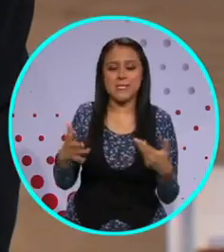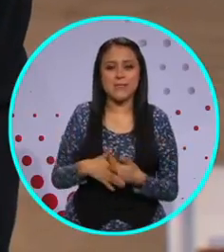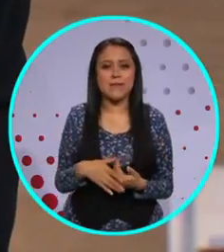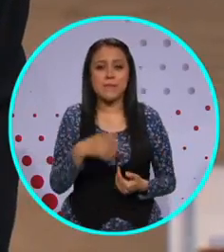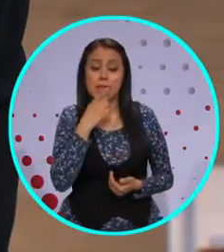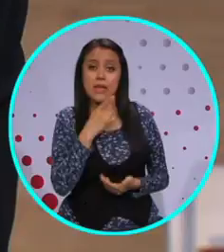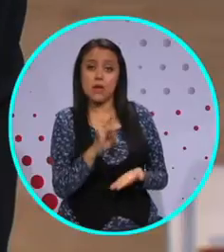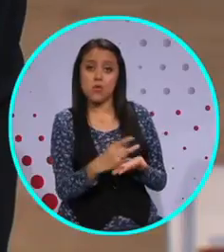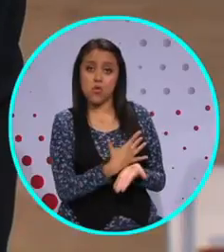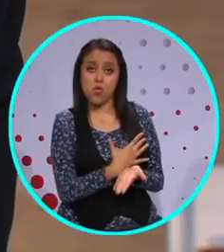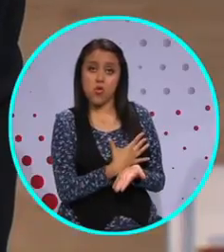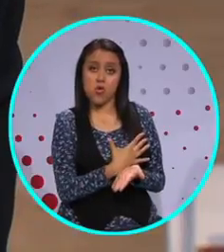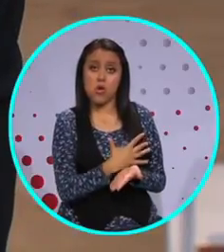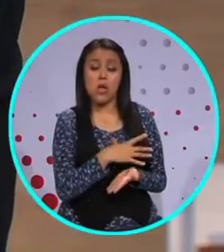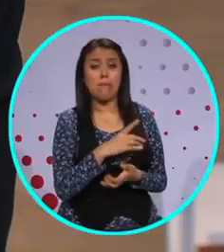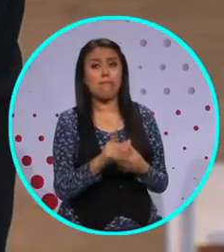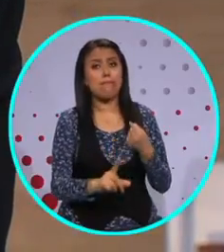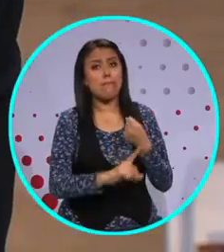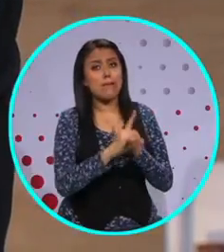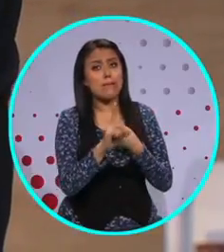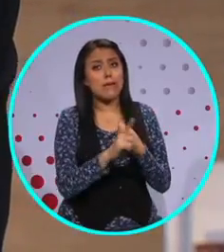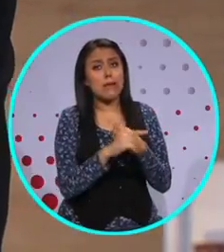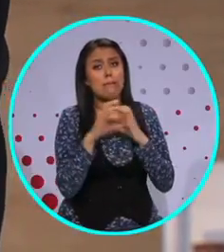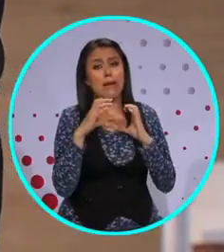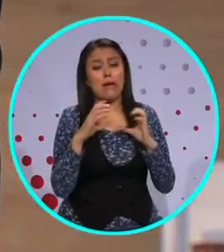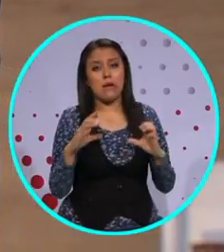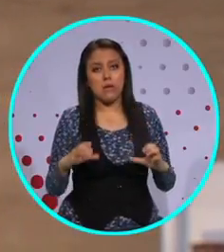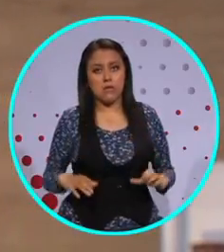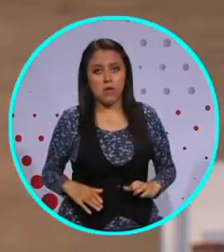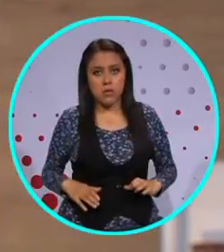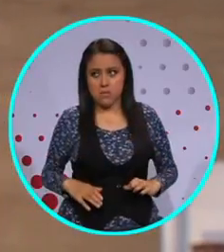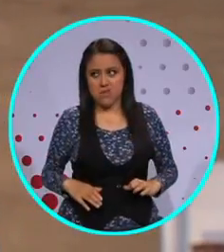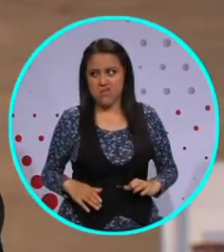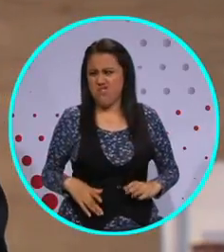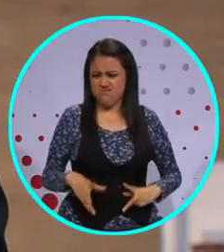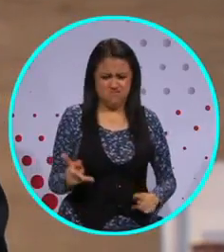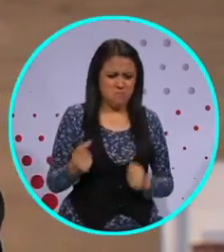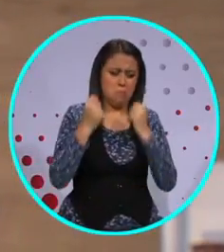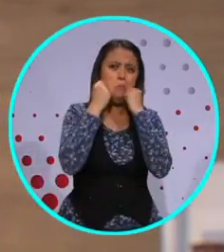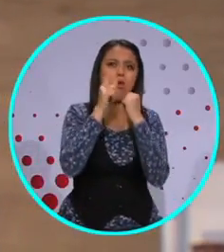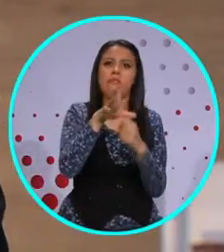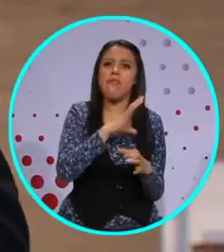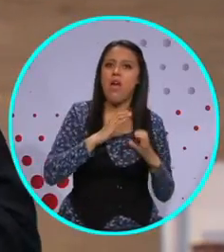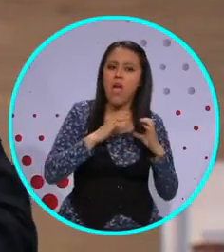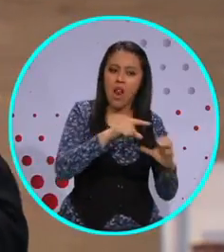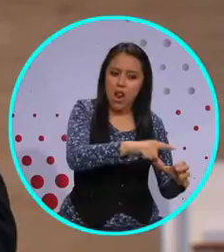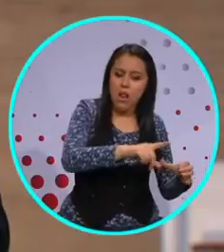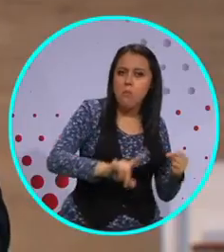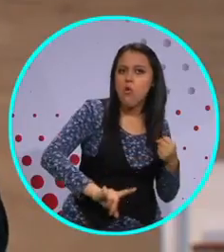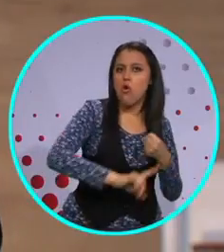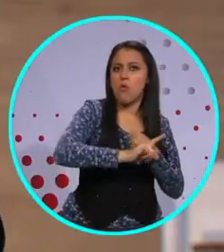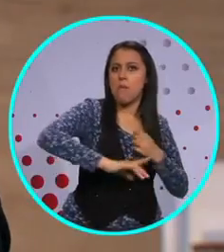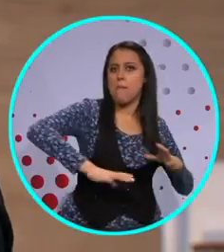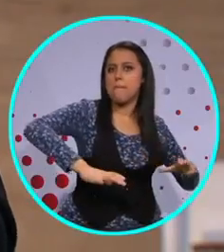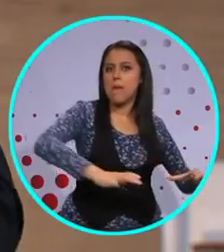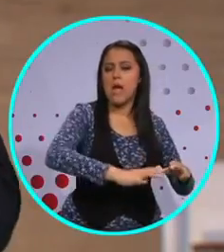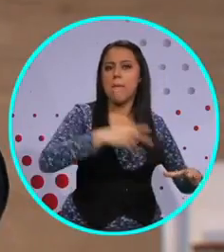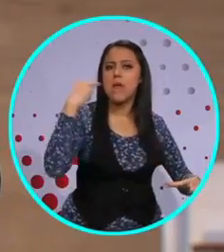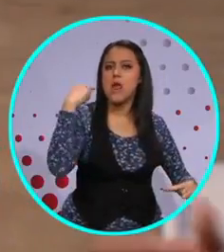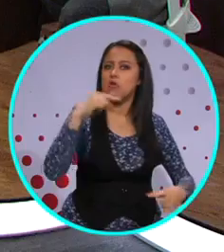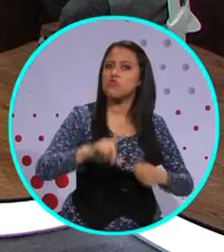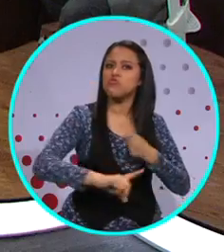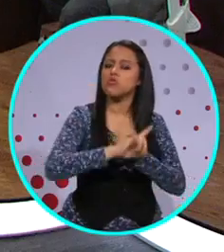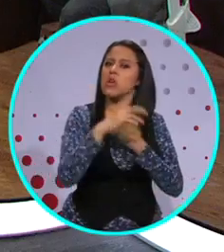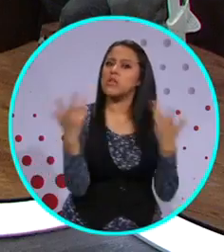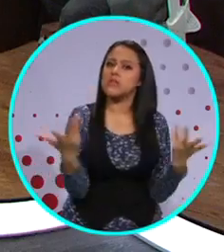me manda una nota aire el daño que le va a ocasionar en su cuerpo el daño que hizo al estado es superior a su cuerpo pero